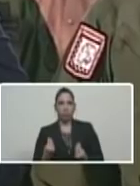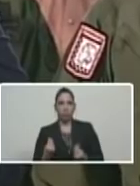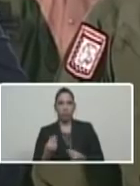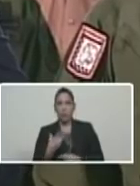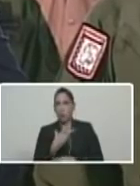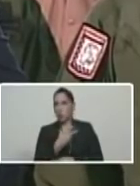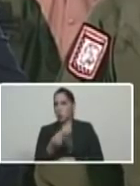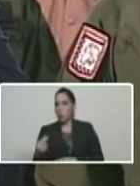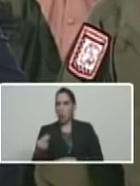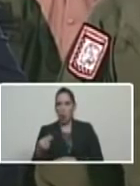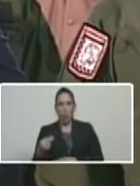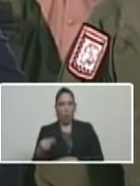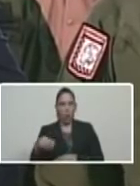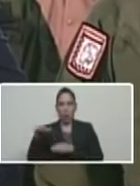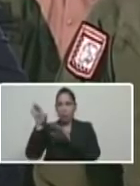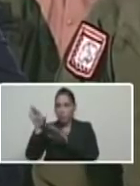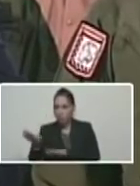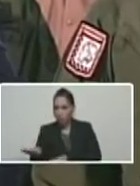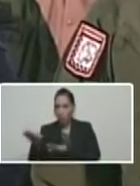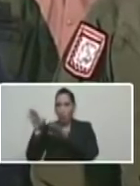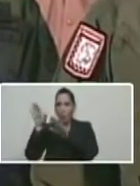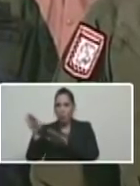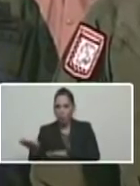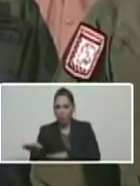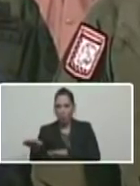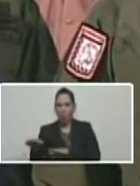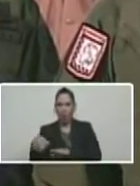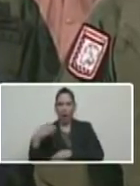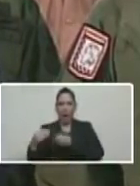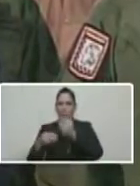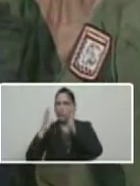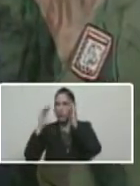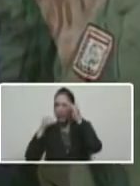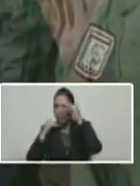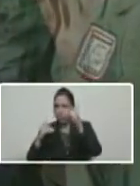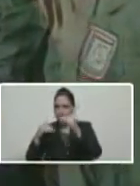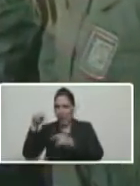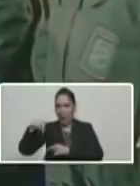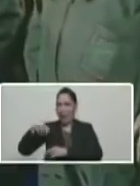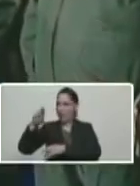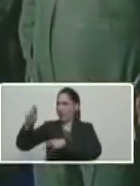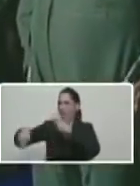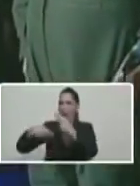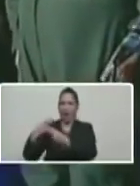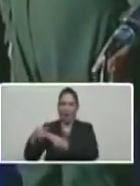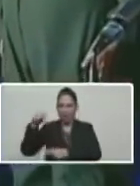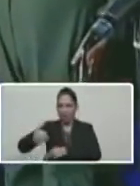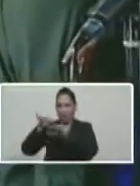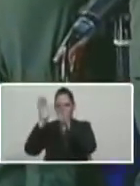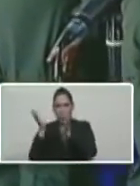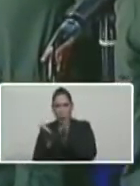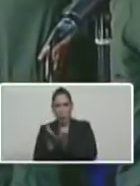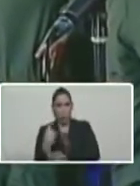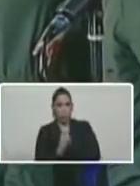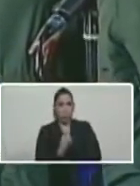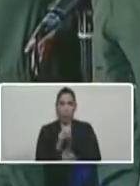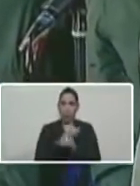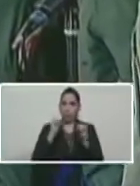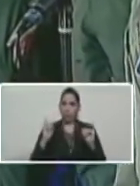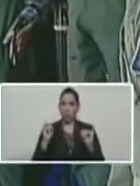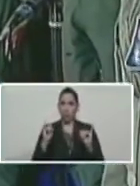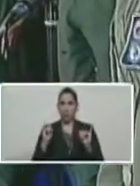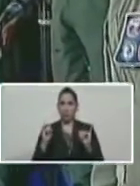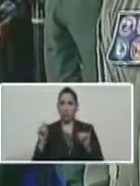rendirle pleitesía ni acatarle órdenes a nadie en este mundo. No solo es independencia de